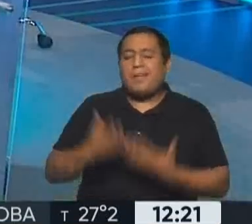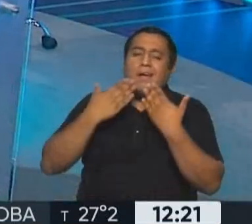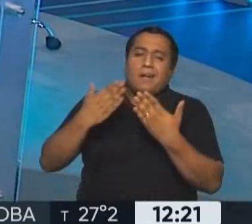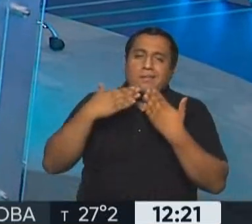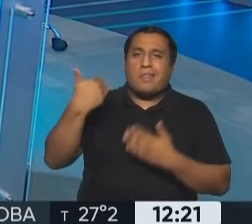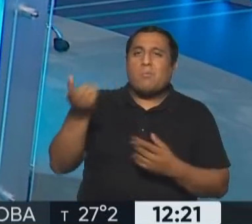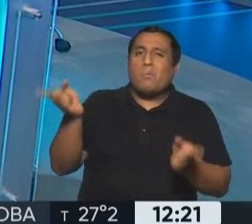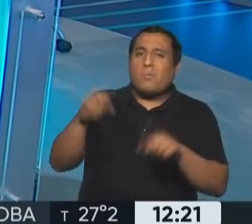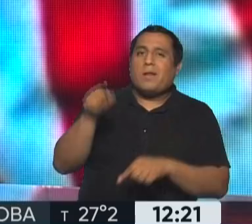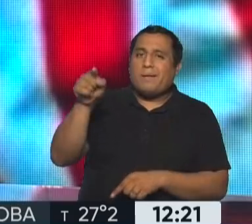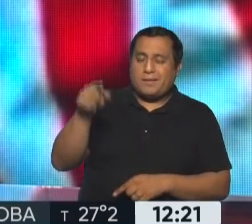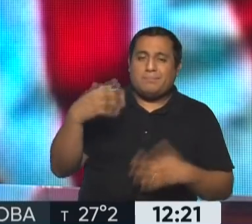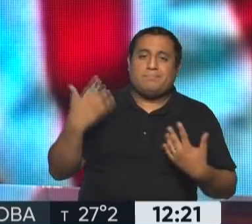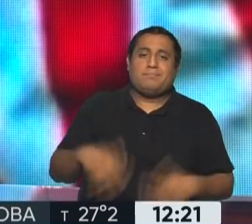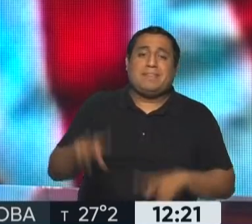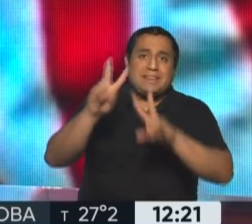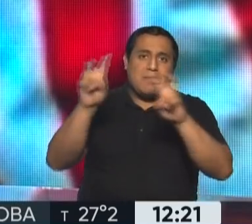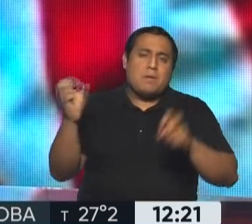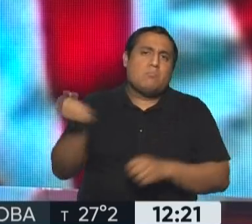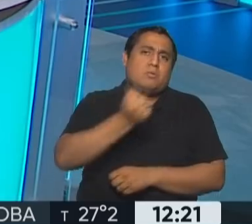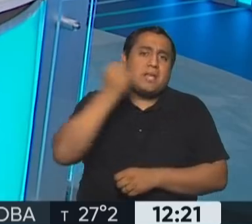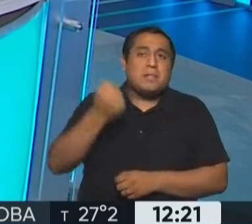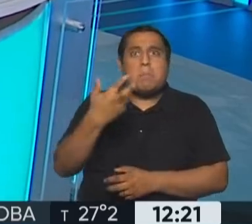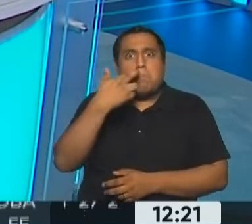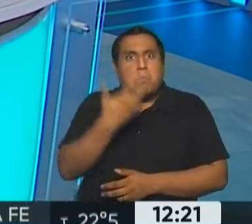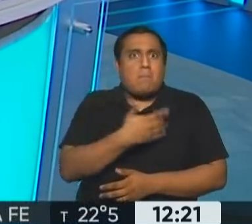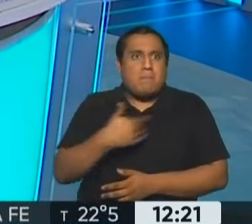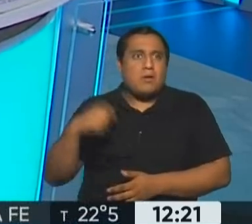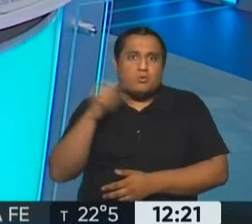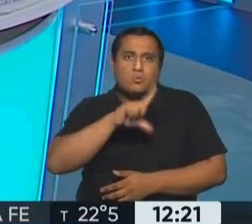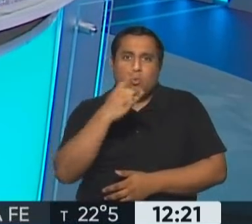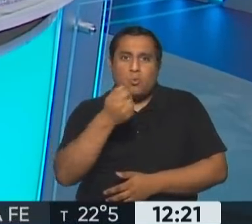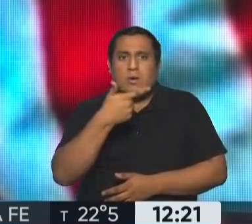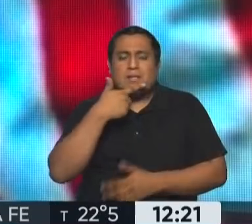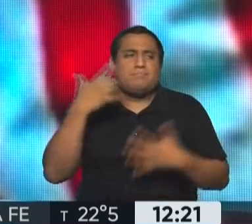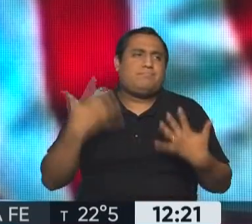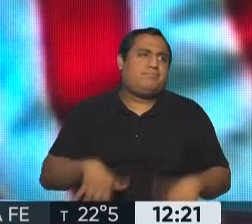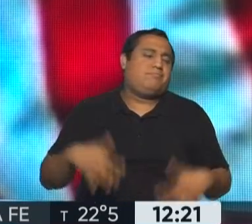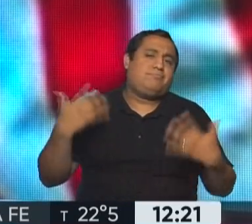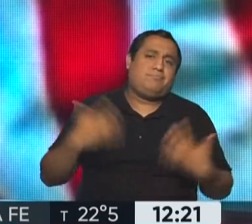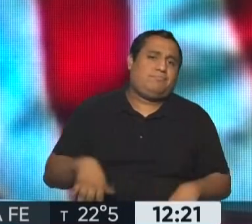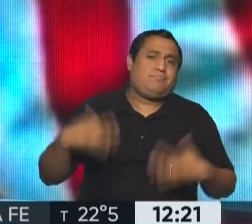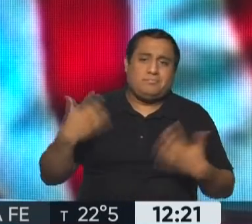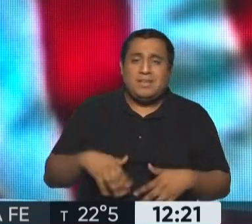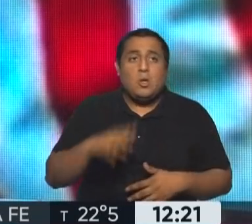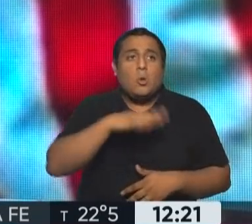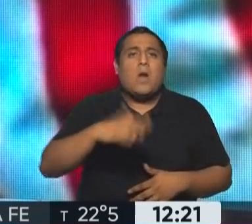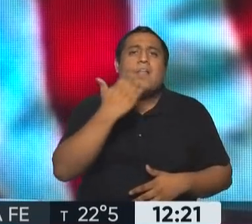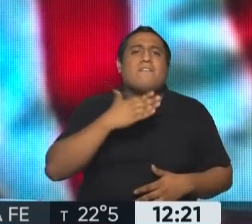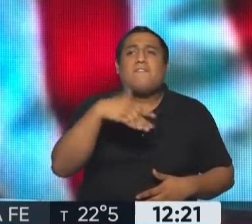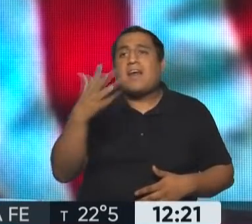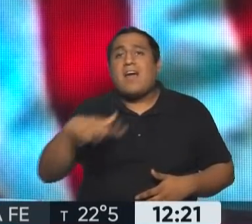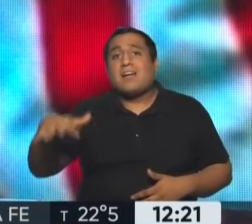estaremos volviendo con vos. Allí un tema que importa mucho, el testimonio recién de los padres, lógicamente. Bueno, hay mucha repercusión por lo sucedido en el barrio de Barracas. Por